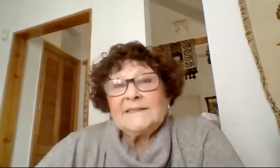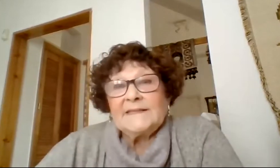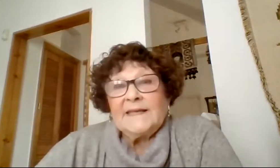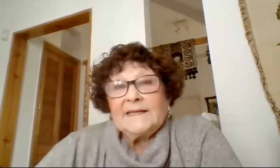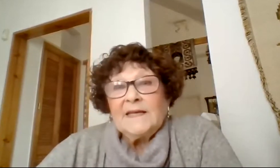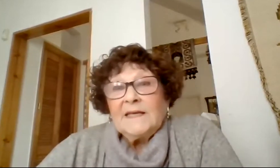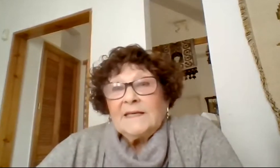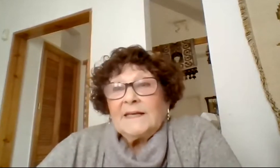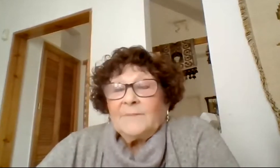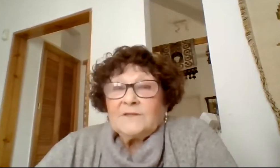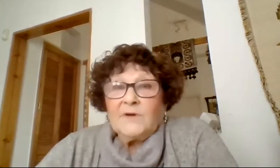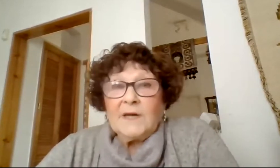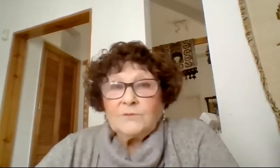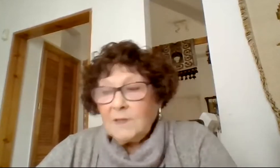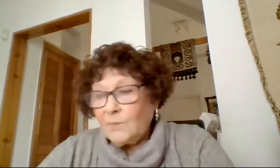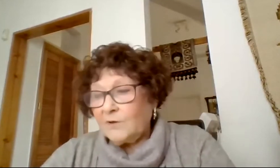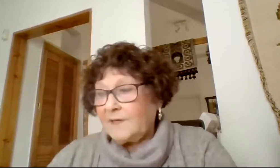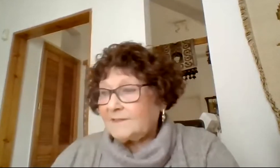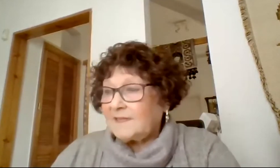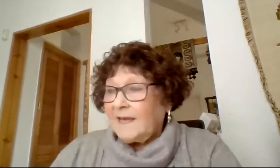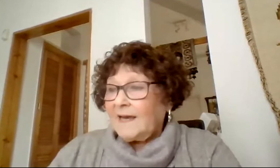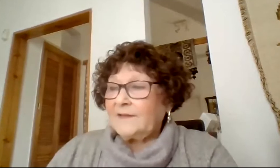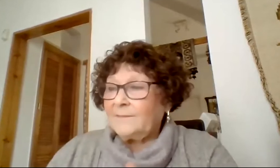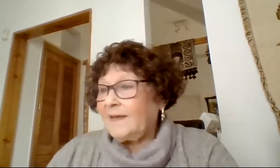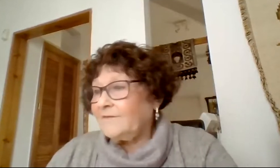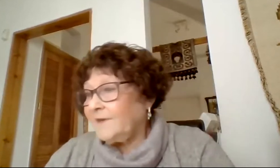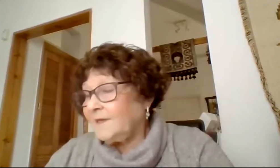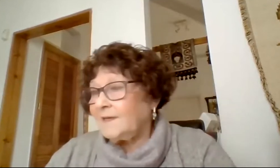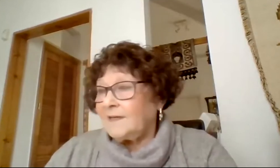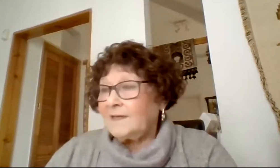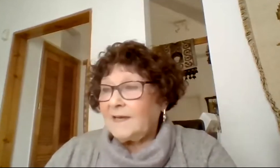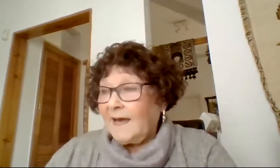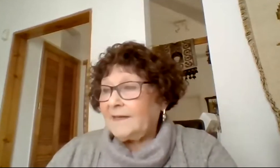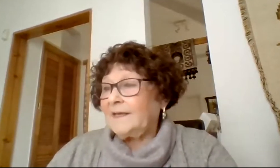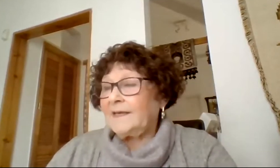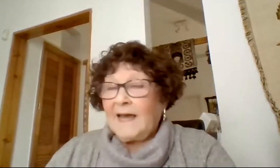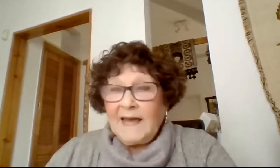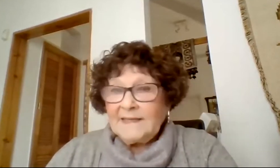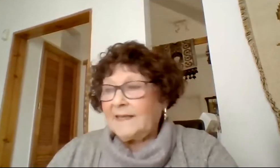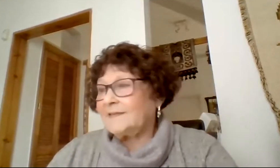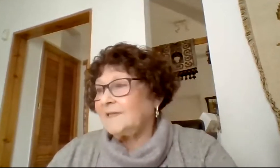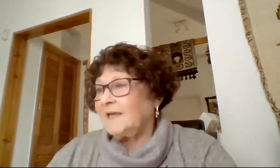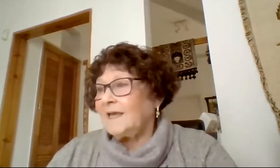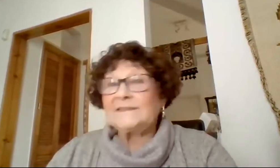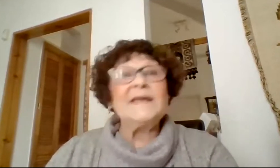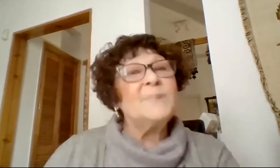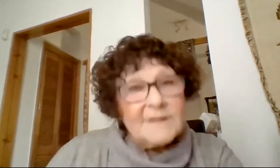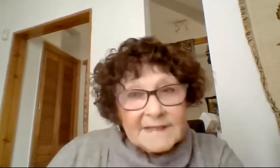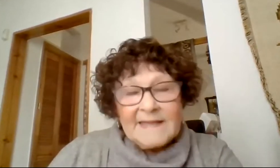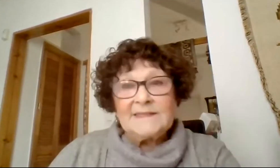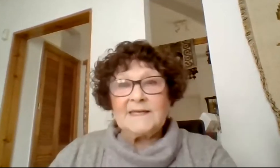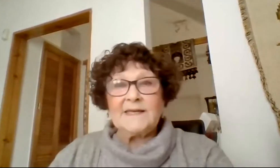empezar a entender el espectro del autismo, es, además de Kanner, Ayres,